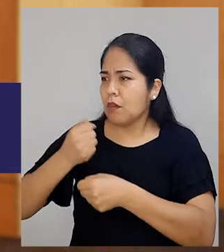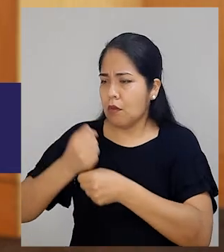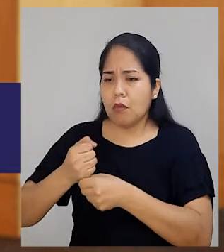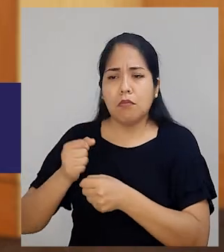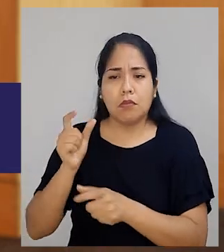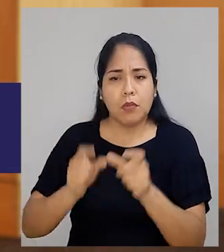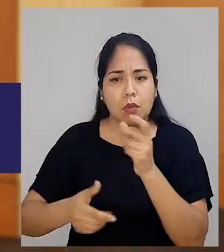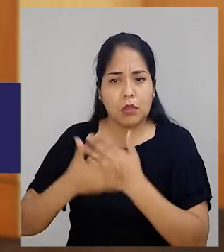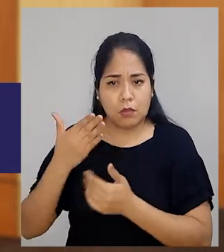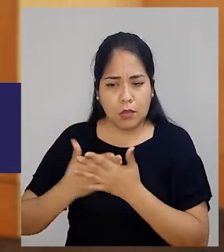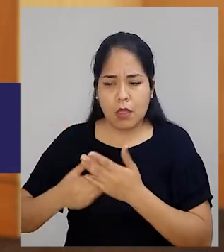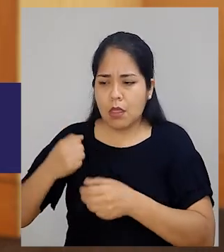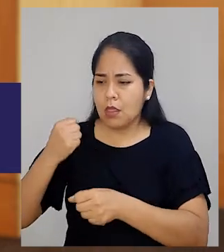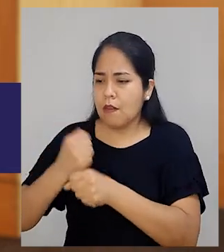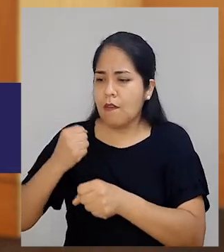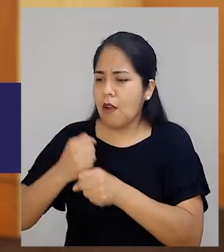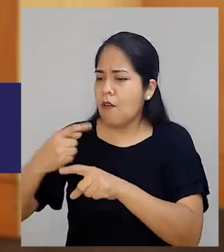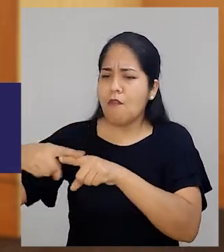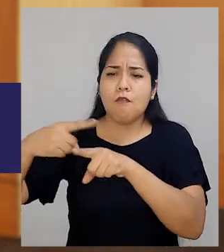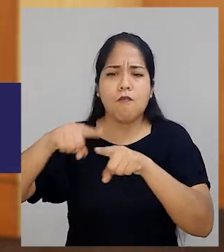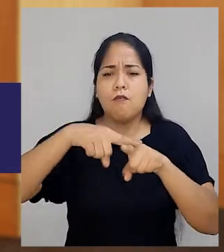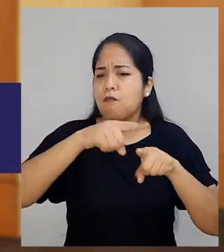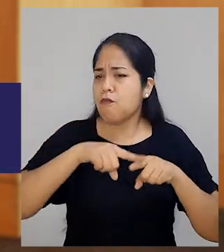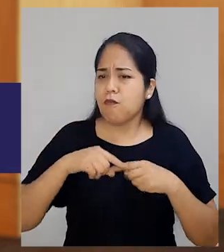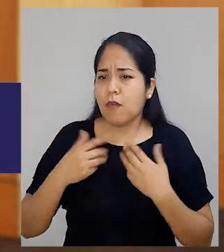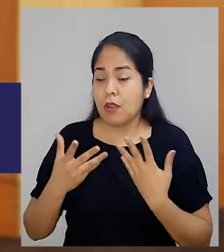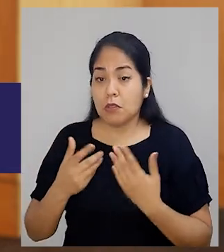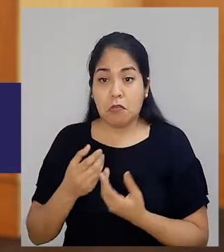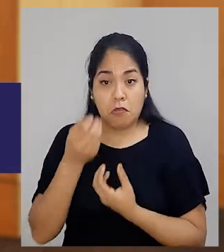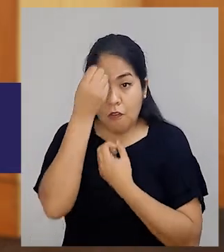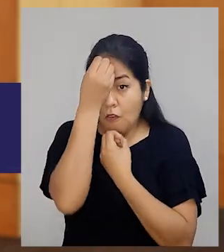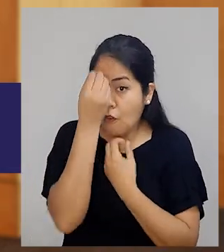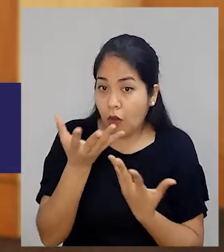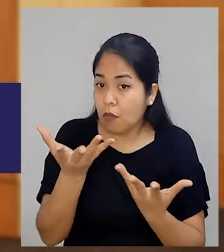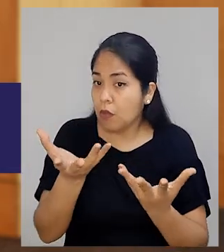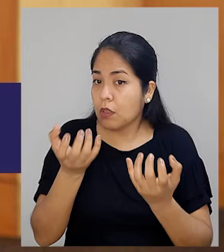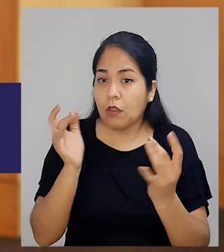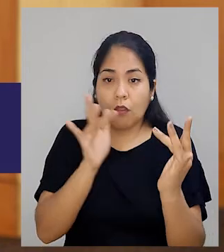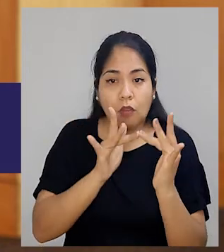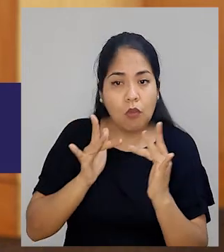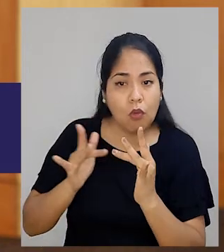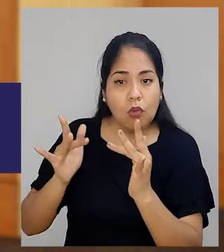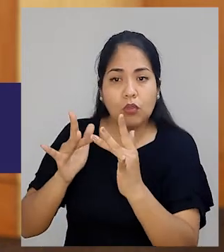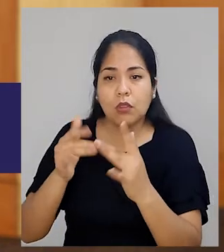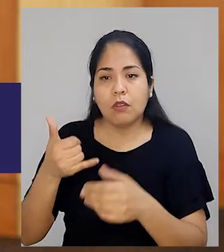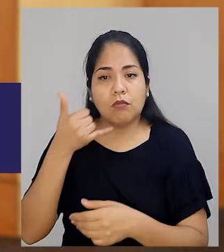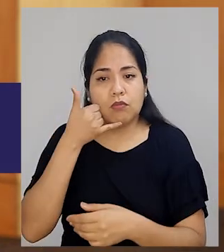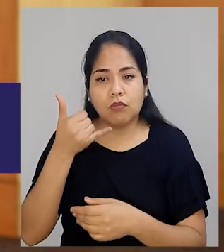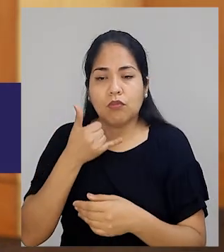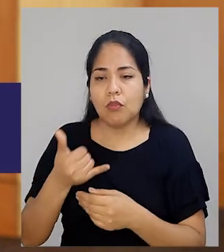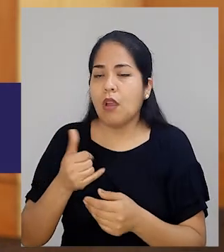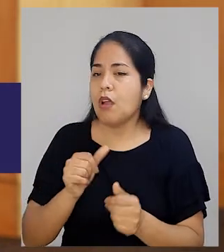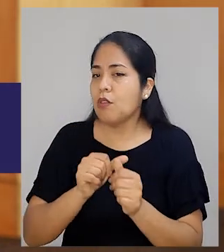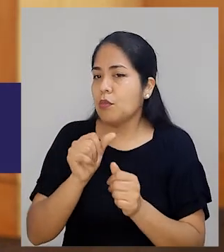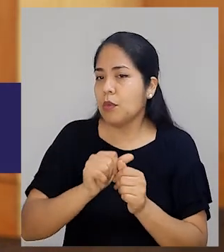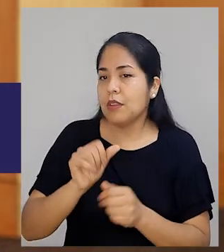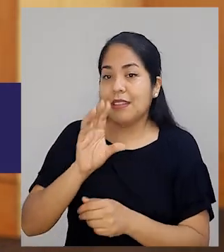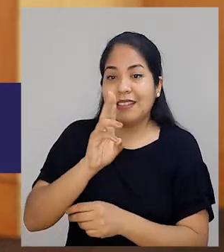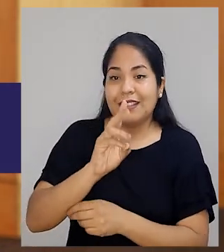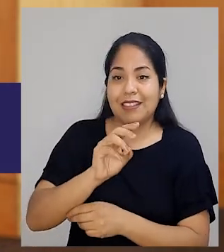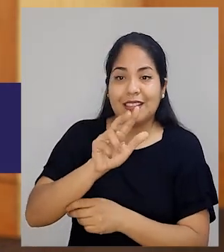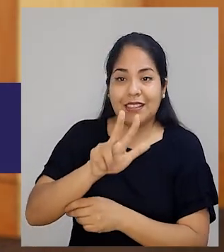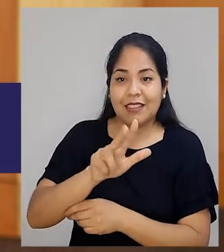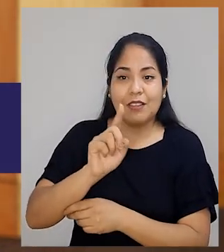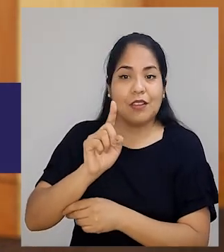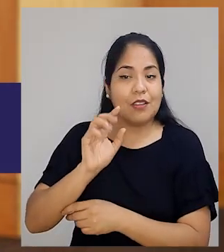Ellos laboran, son personas con discapacidad y hacen trabajos manuales. Cualquier información que quieran, comuníquense a la